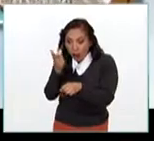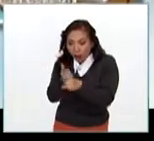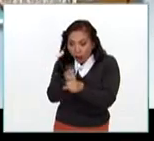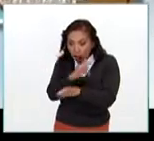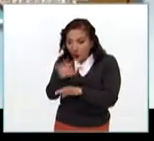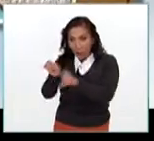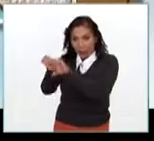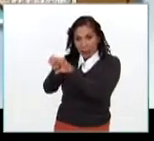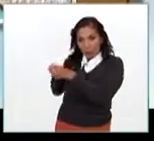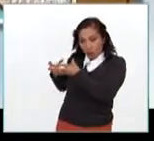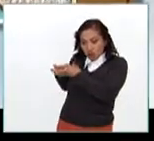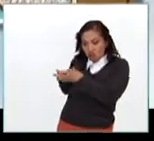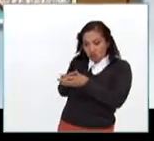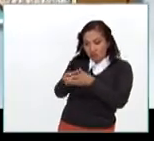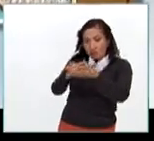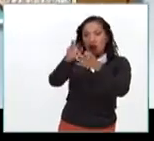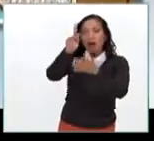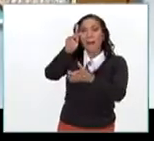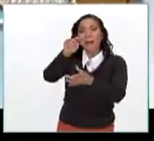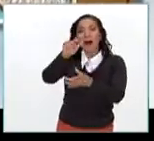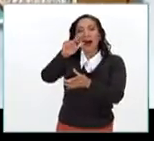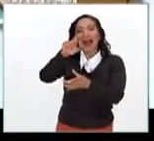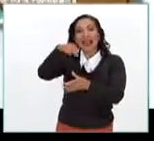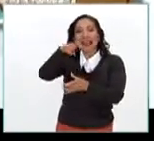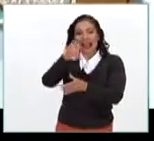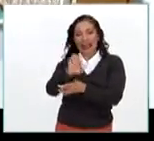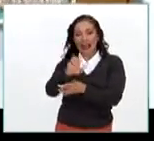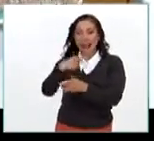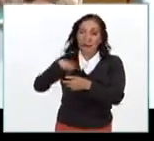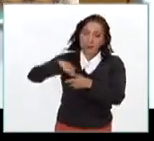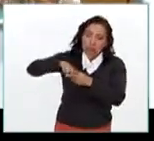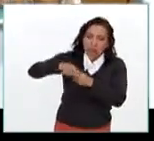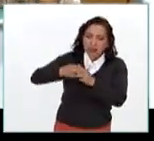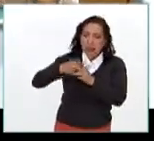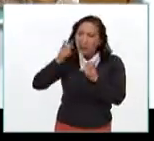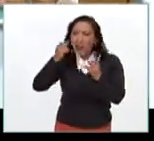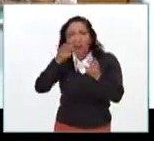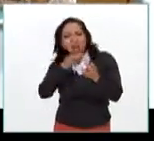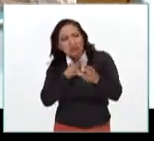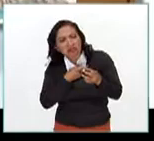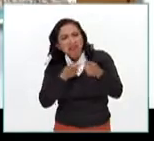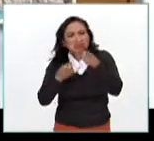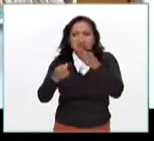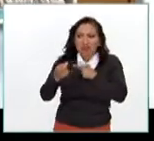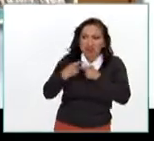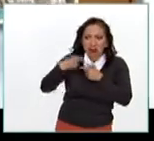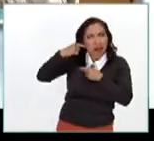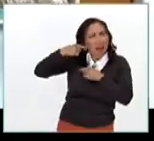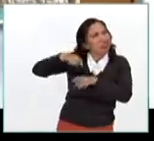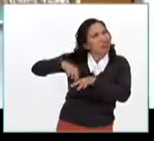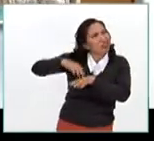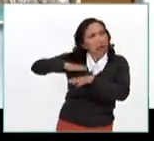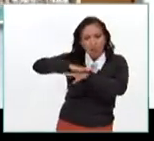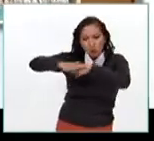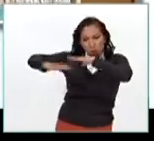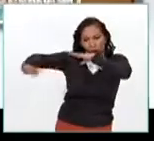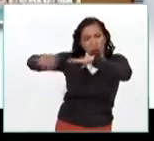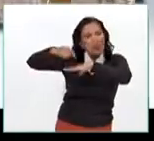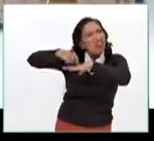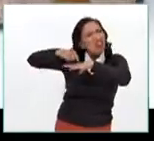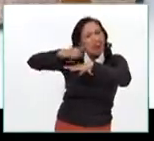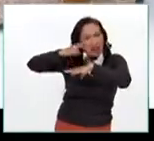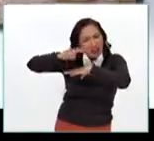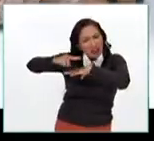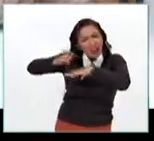con todo su equipo en Palenque, pues empiezan a oír cosas en el piso,